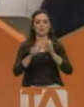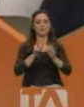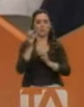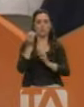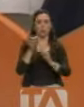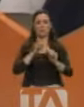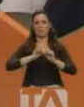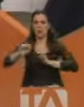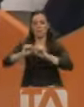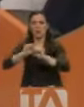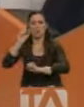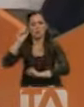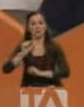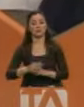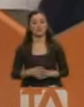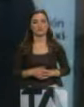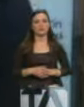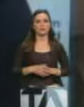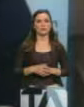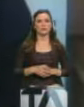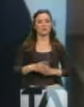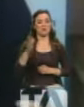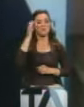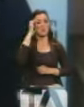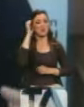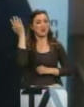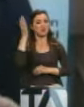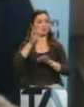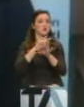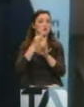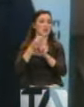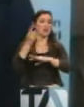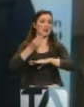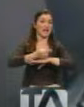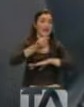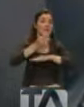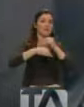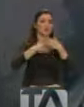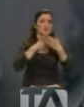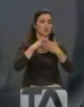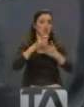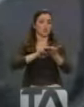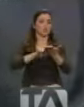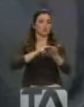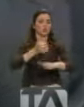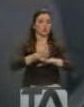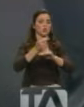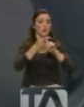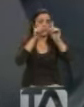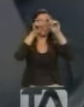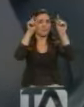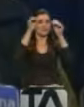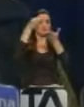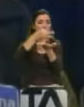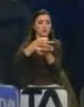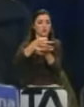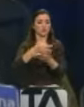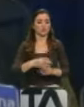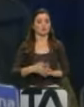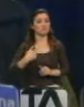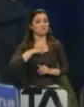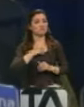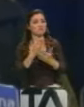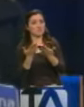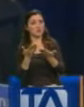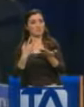Tacunga-Guayaquil preocupa a la gerente de TAME. Por ello, la funcionaria se reunió con las autoridades y empresarios de Cotopaxi. Nosotros